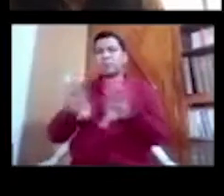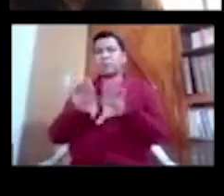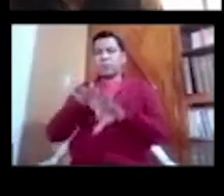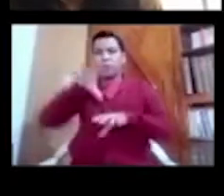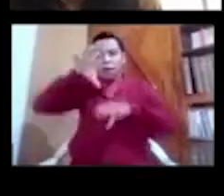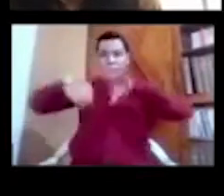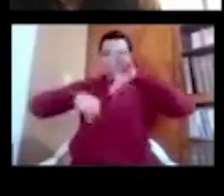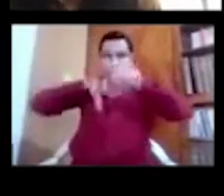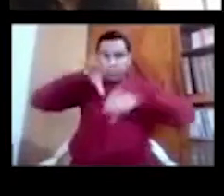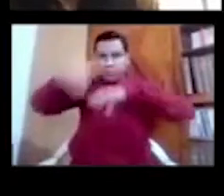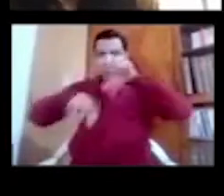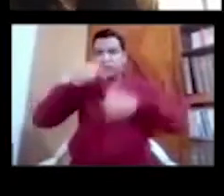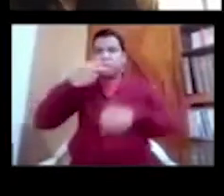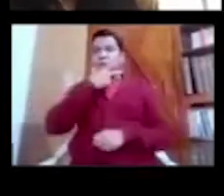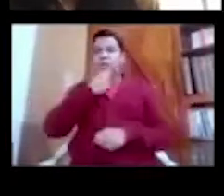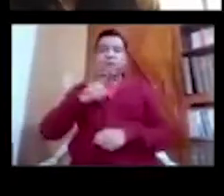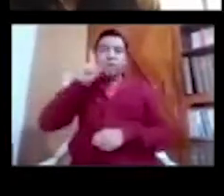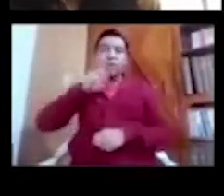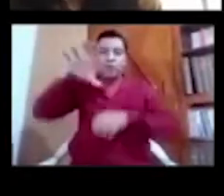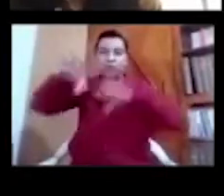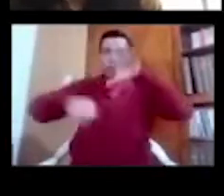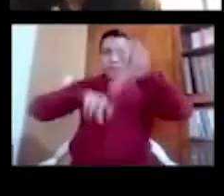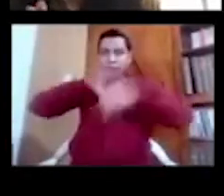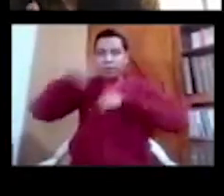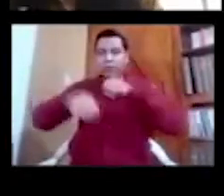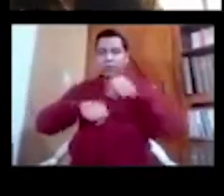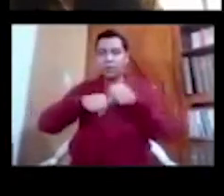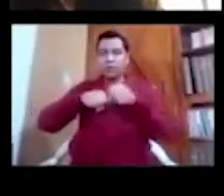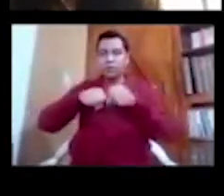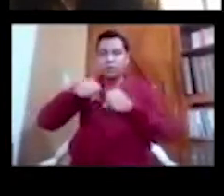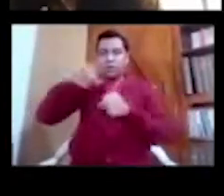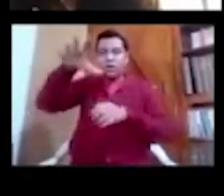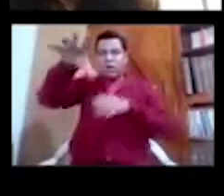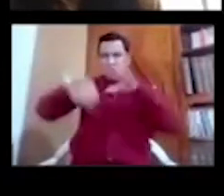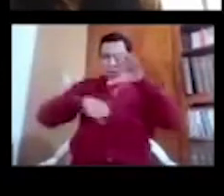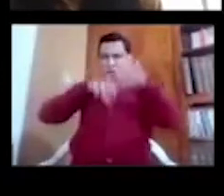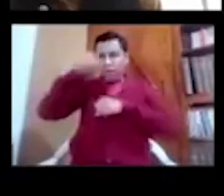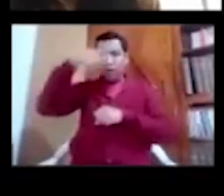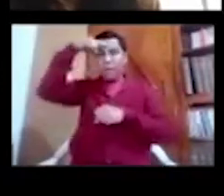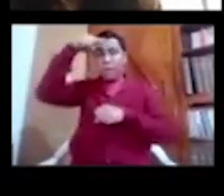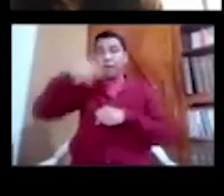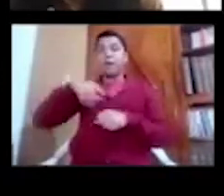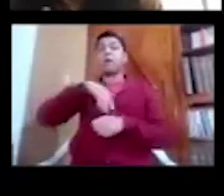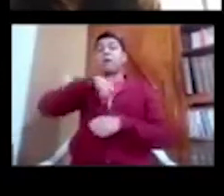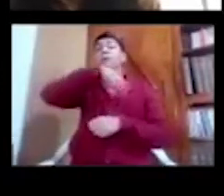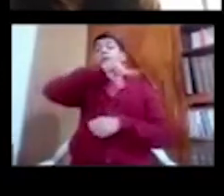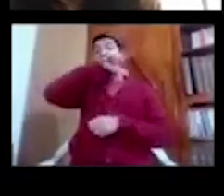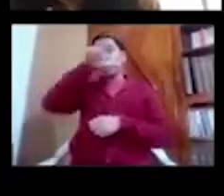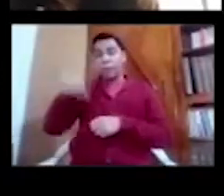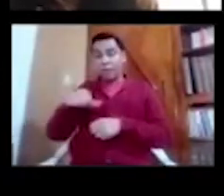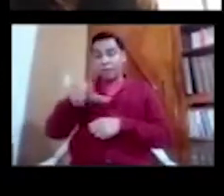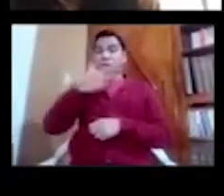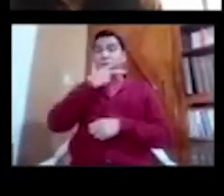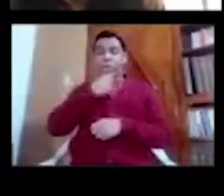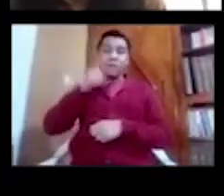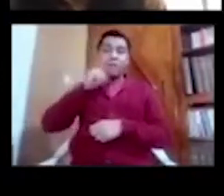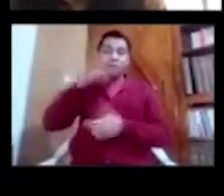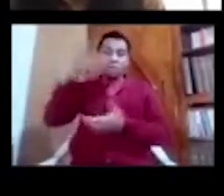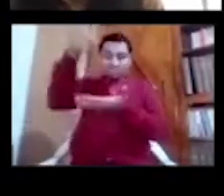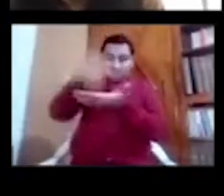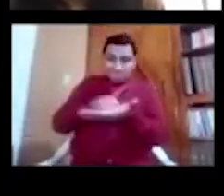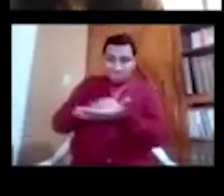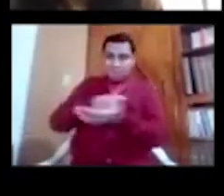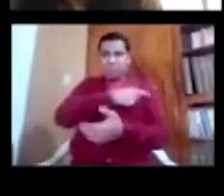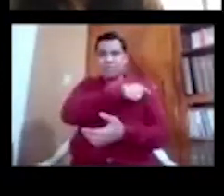cautivos para el sacrificio dedicado a los dioses, para preservar y mantener el sistema y el orden según la